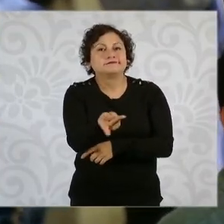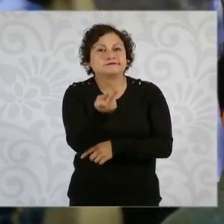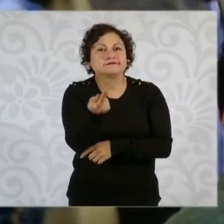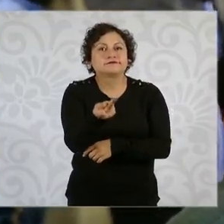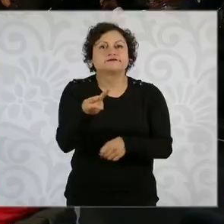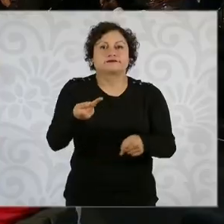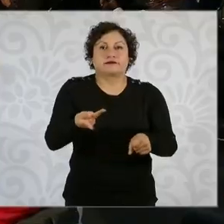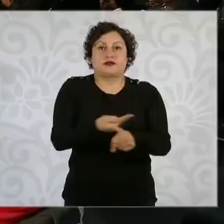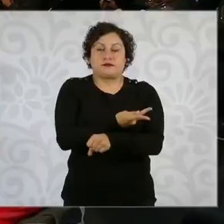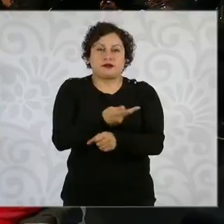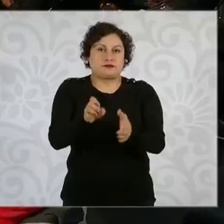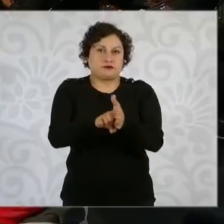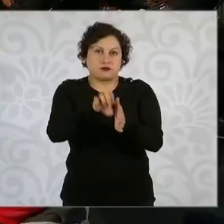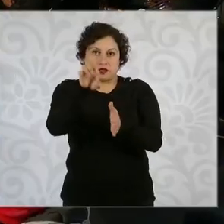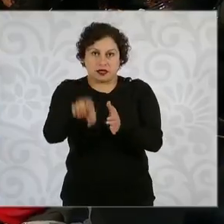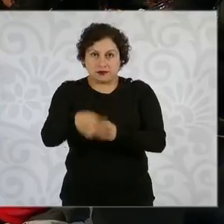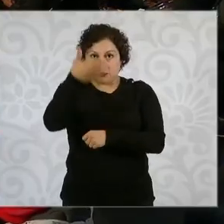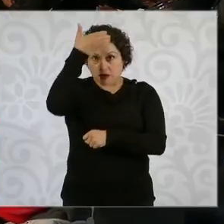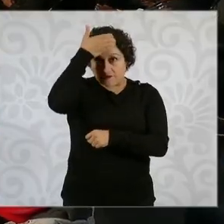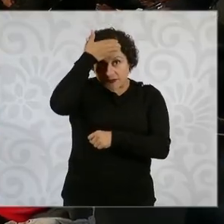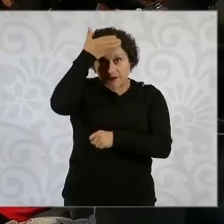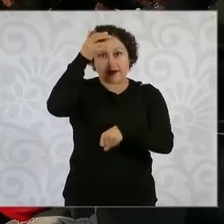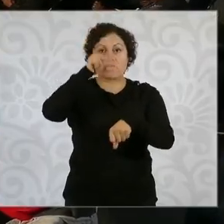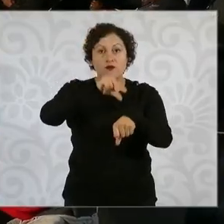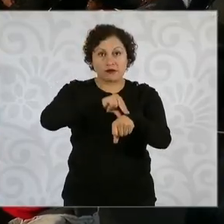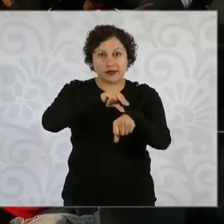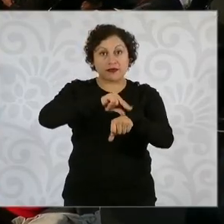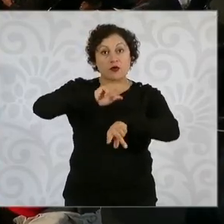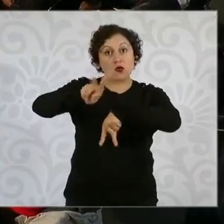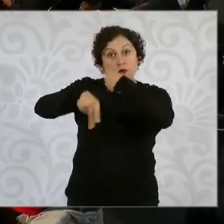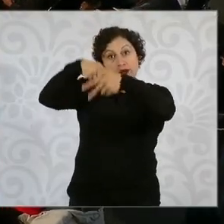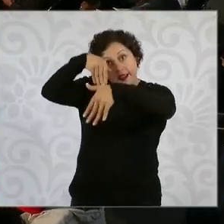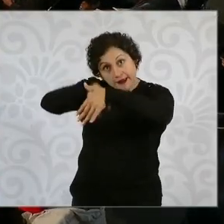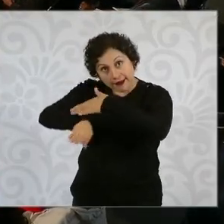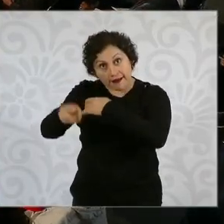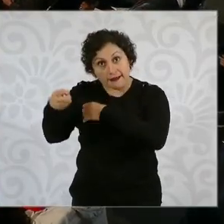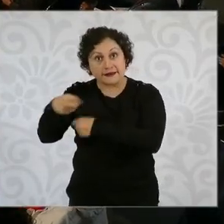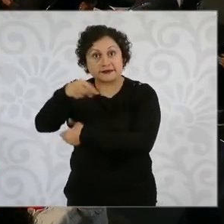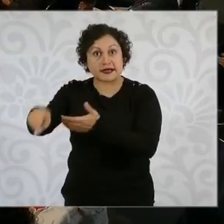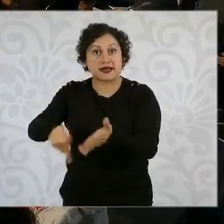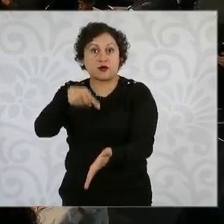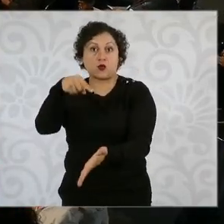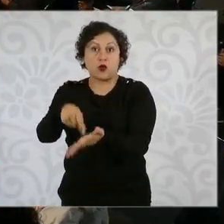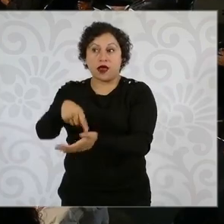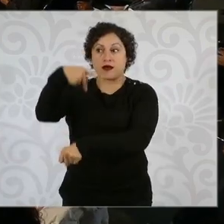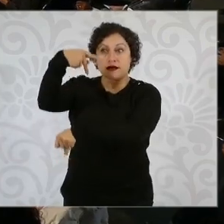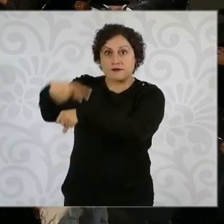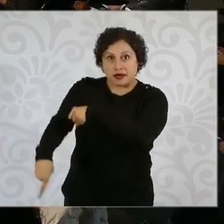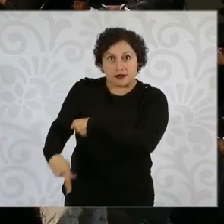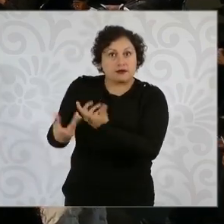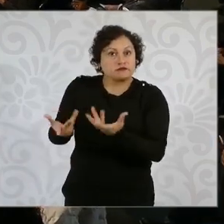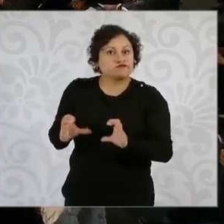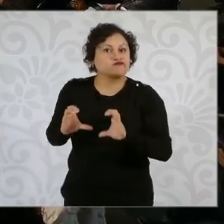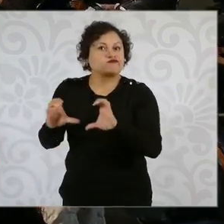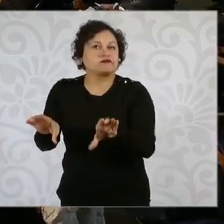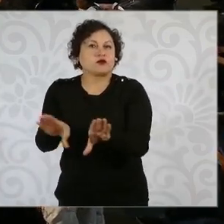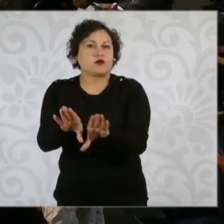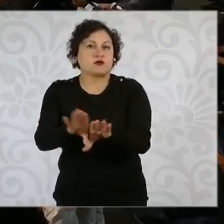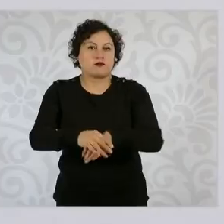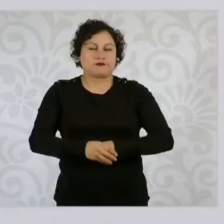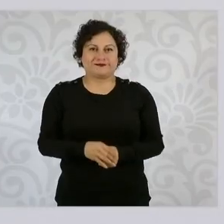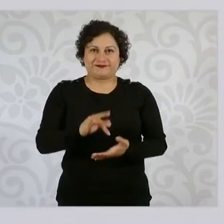los enfermeros, los médicos, pues puedan accesar a estas zonas, digamos, a estos puntos rojos, sin que corran algún peligro.